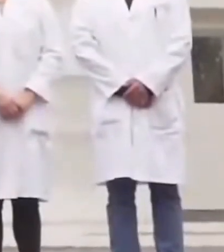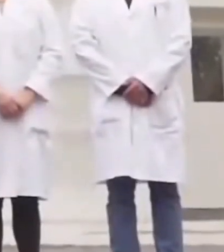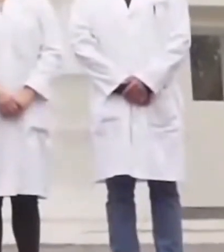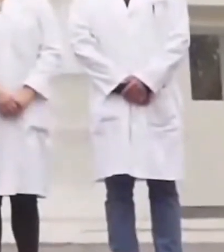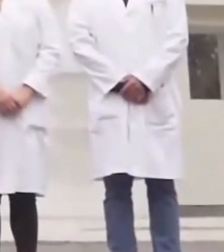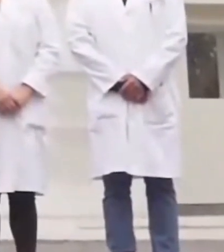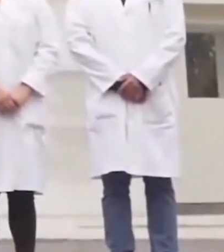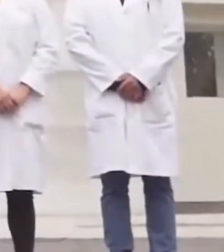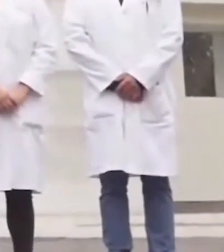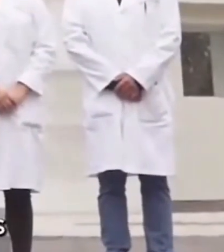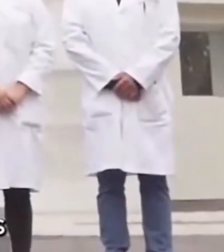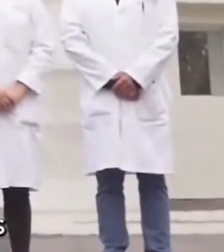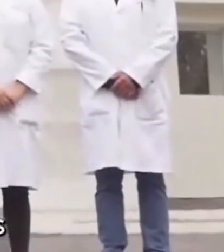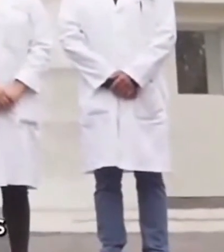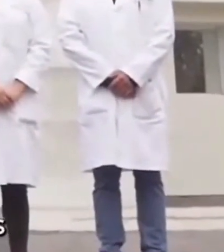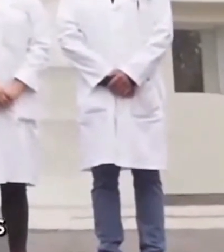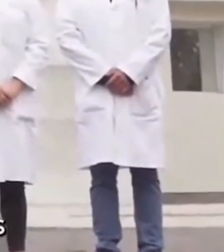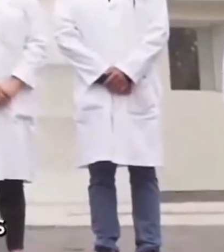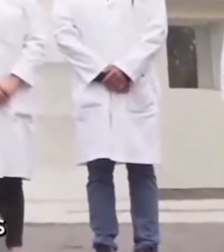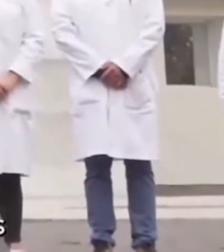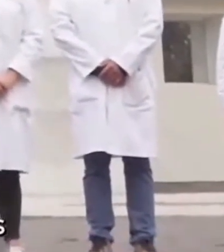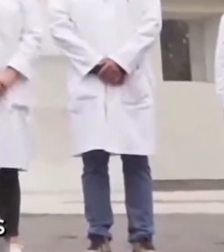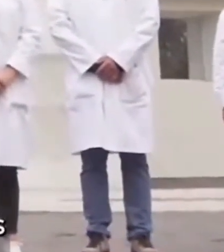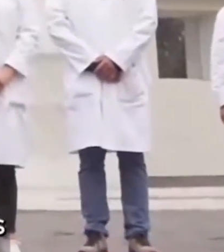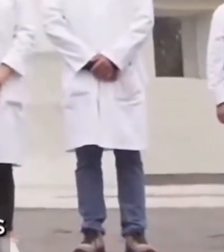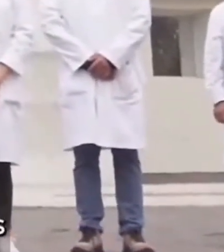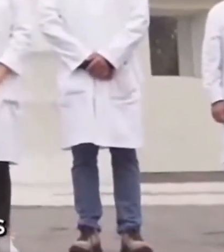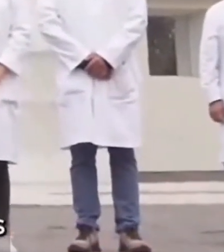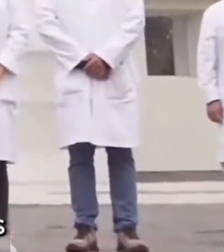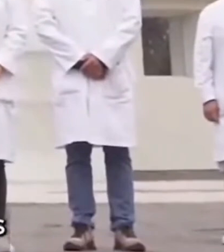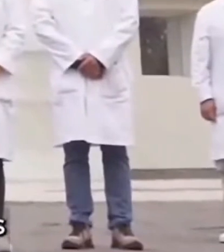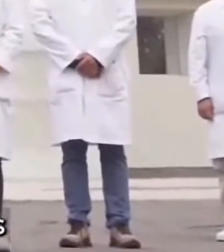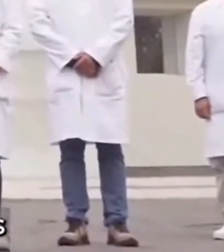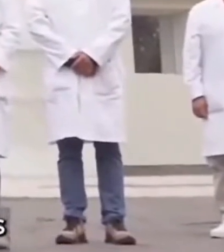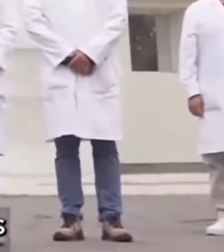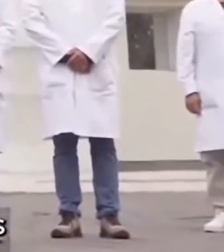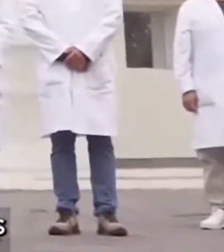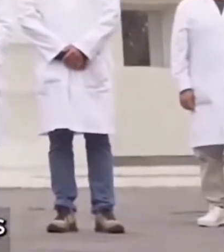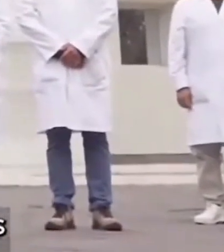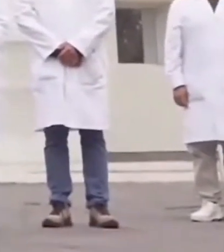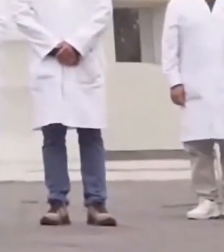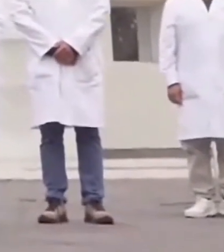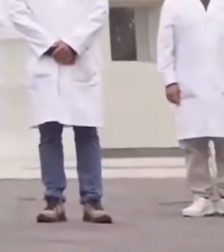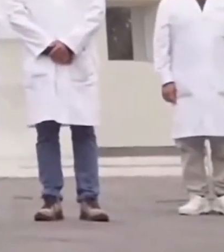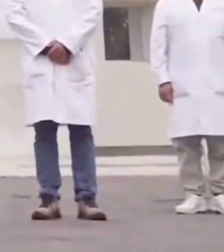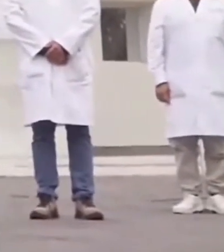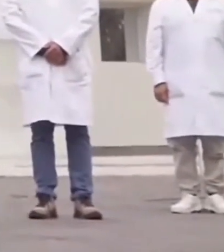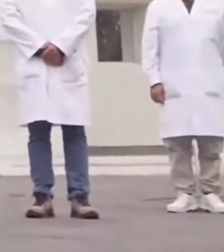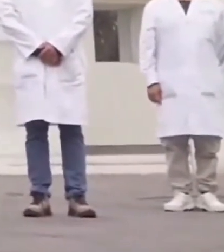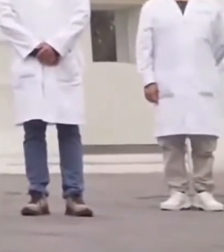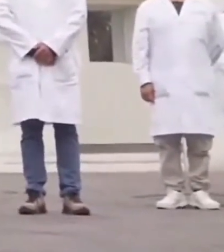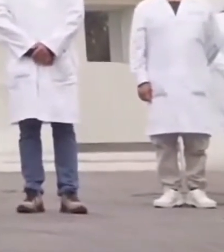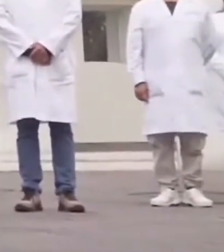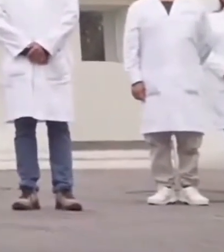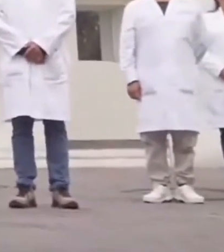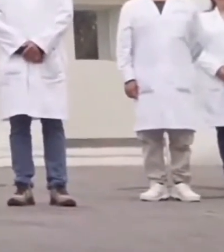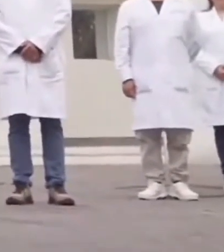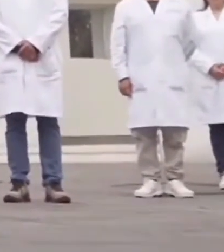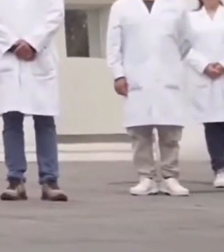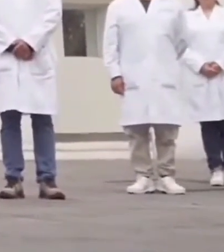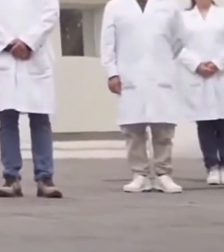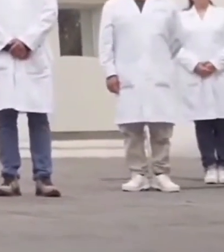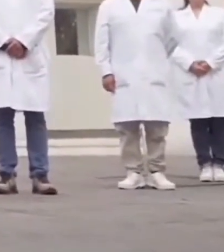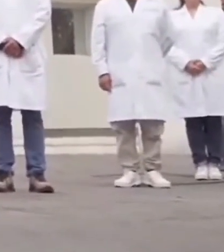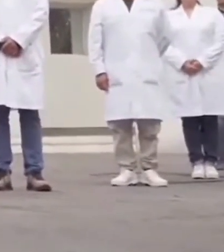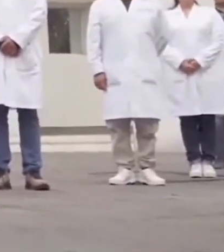COFEPRIS garantiza que en México solo se comercialicen medicamentos seguros, eficaces y de calidad. Nada está por encima de la salud